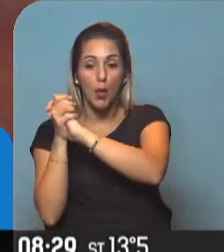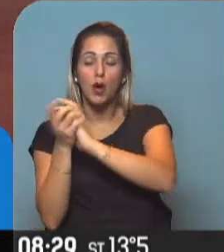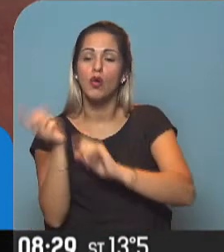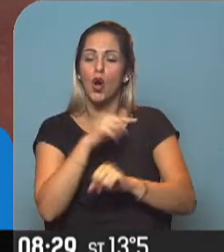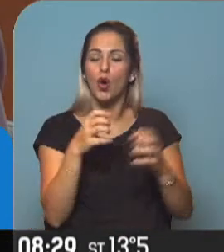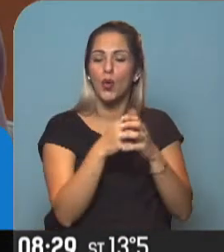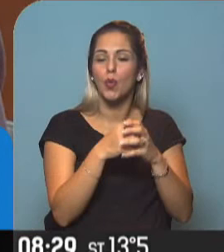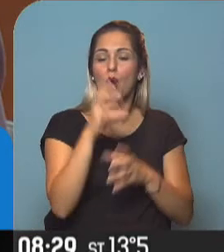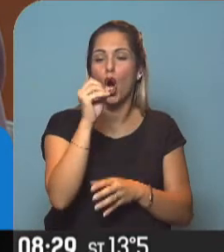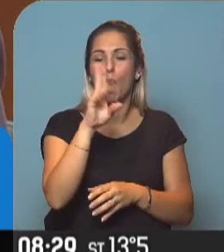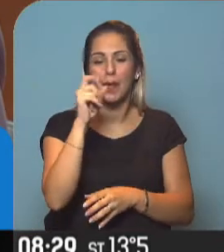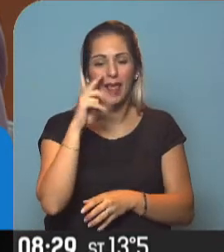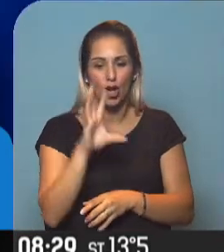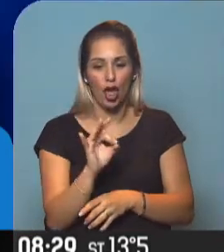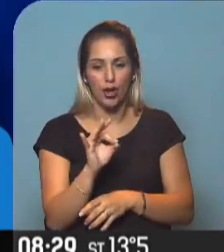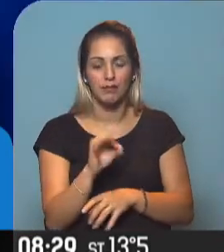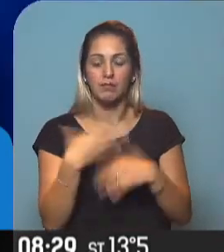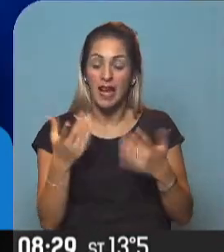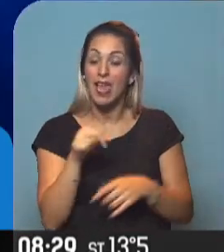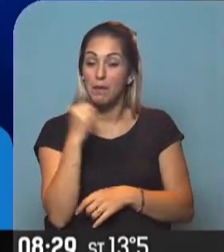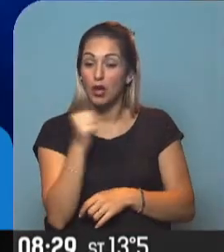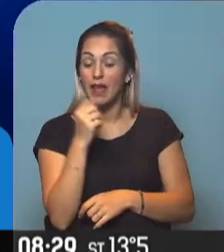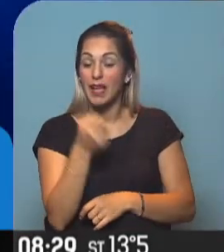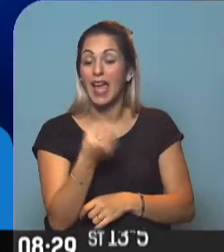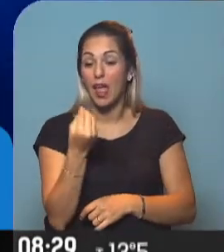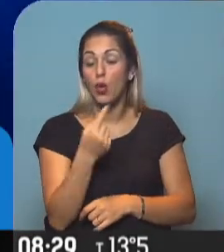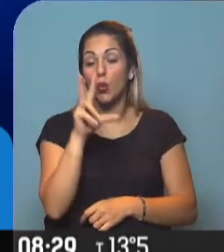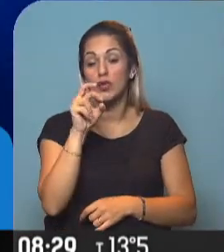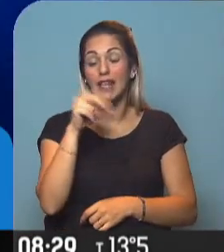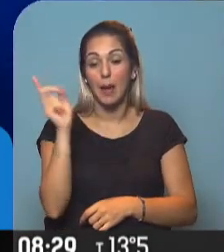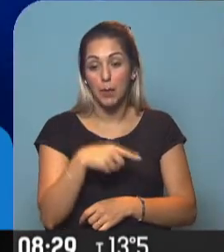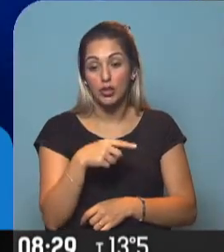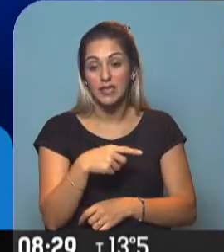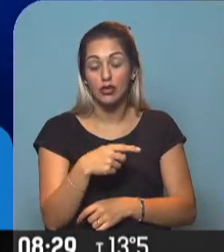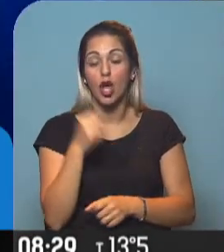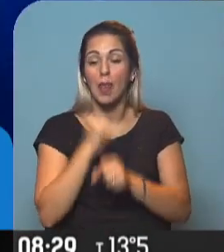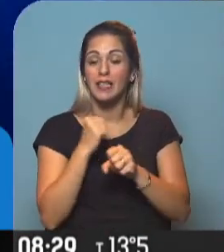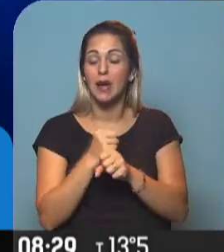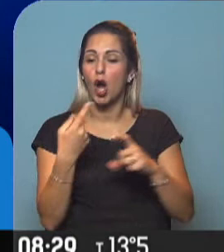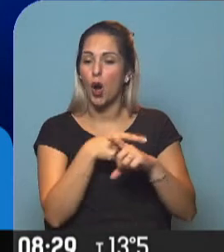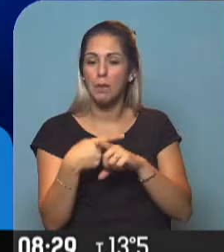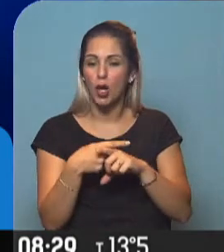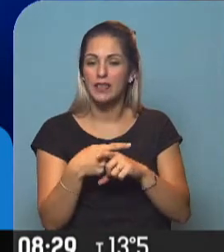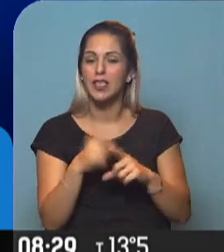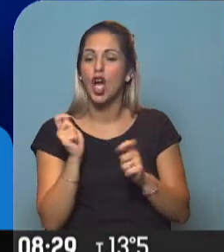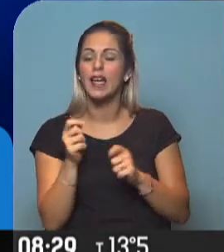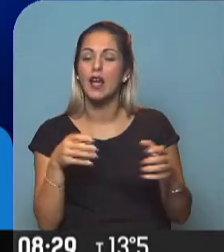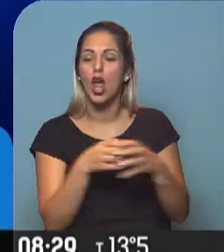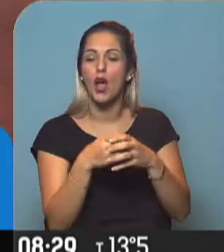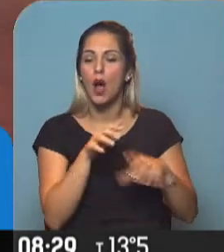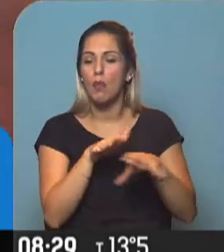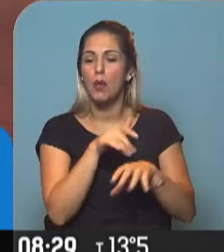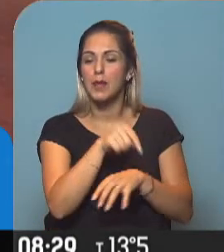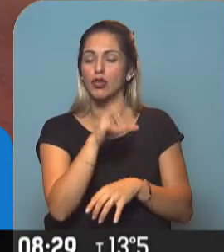vertebral este que hacía que un 30 por ciento de los cargos políticos fueran del movimiento obrero había una relación